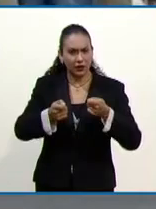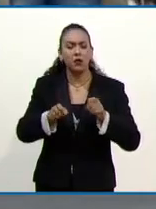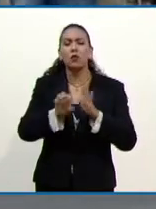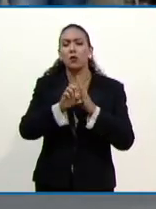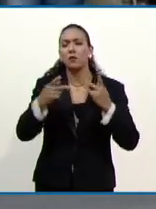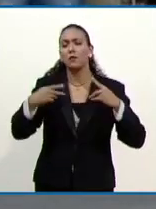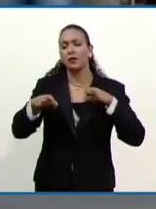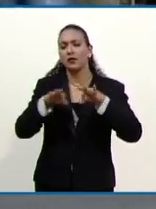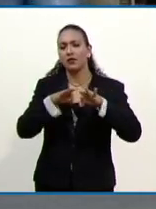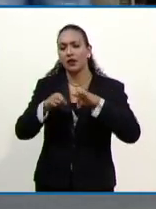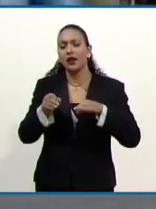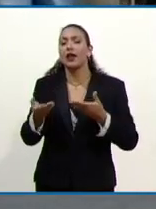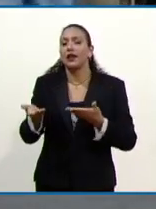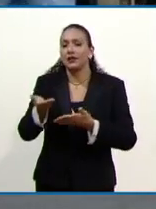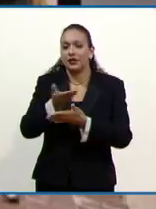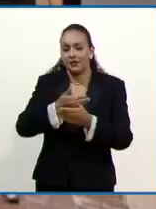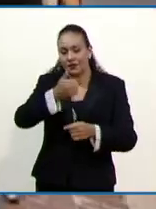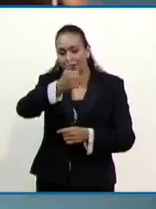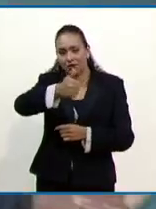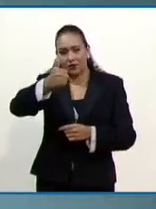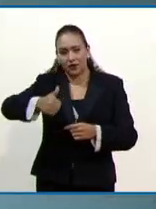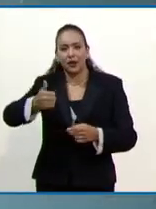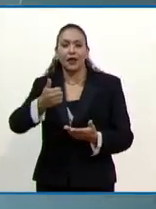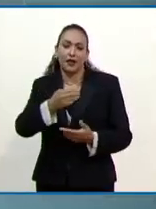los trabajadores al servicio de cada entidad.